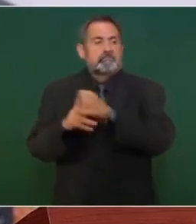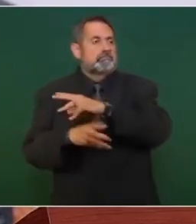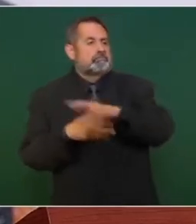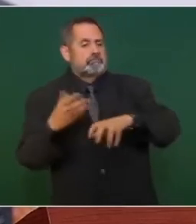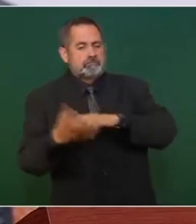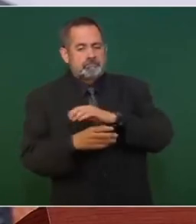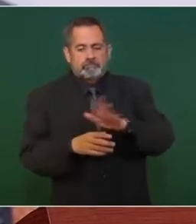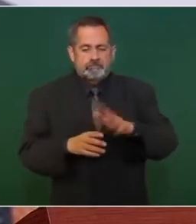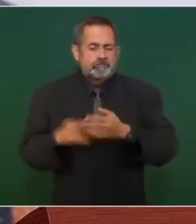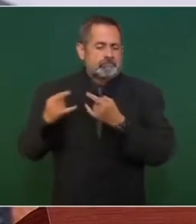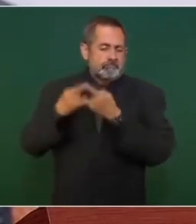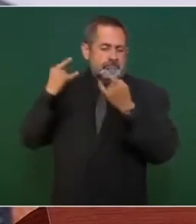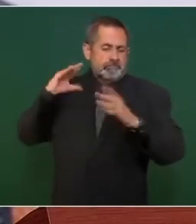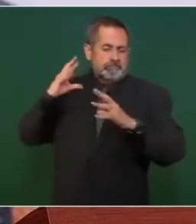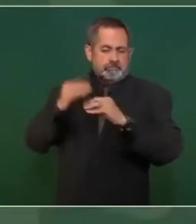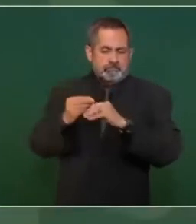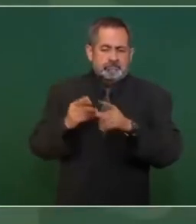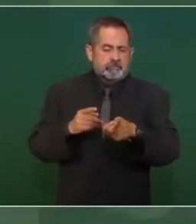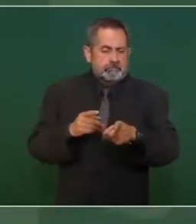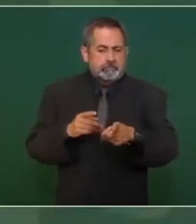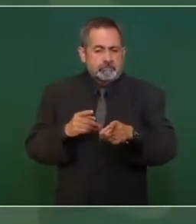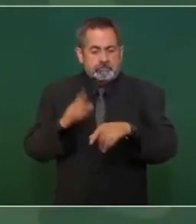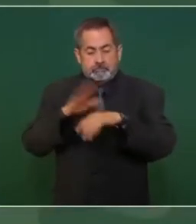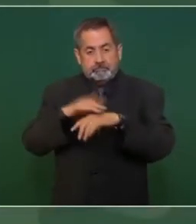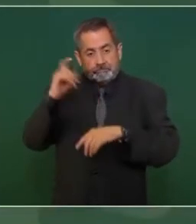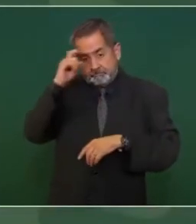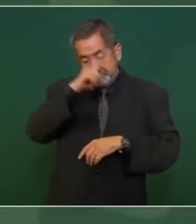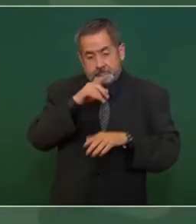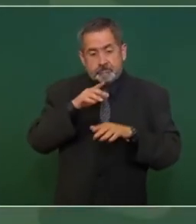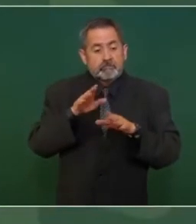Entonces, en nuestra historia son los momentos más